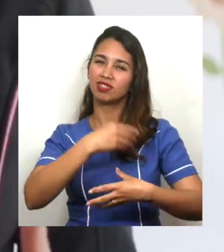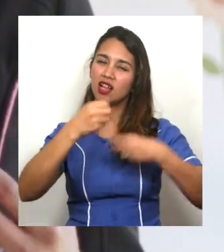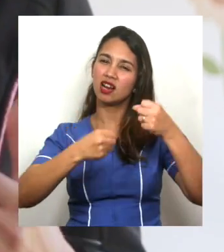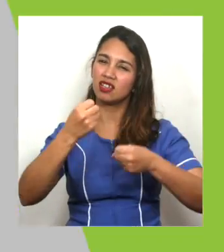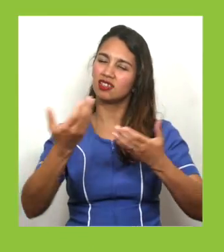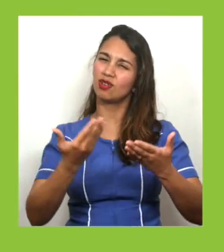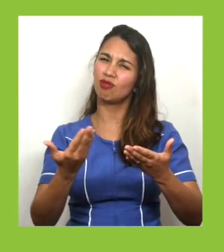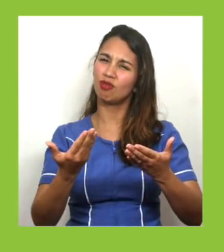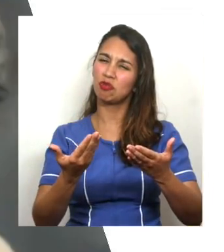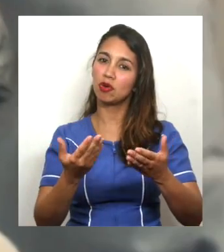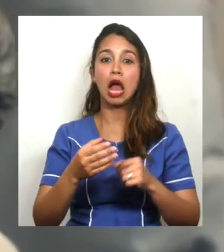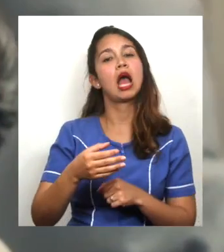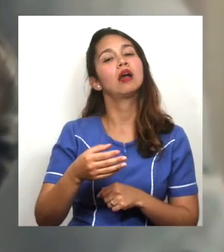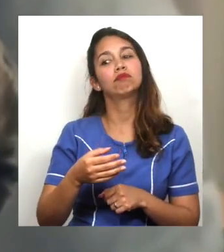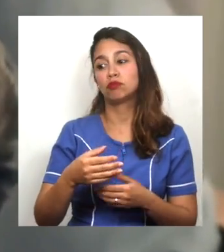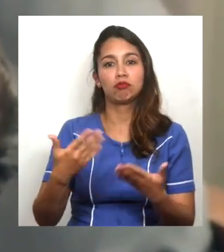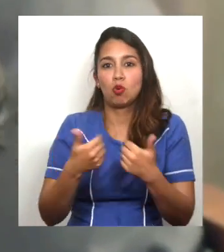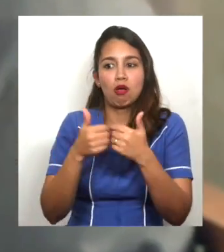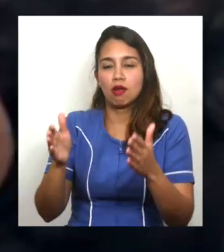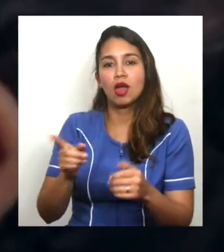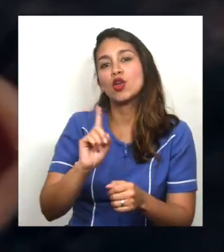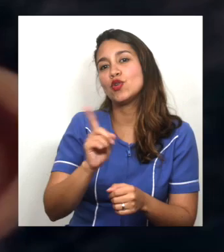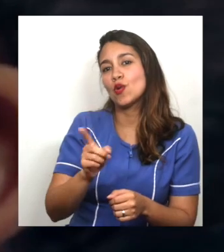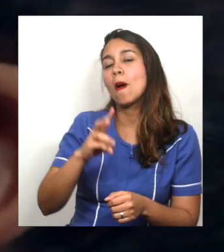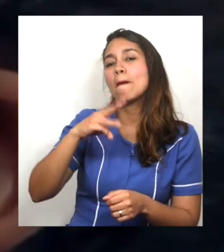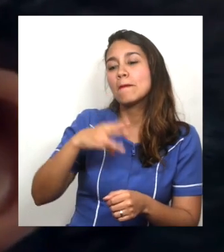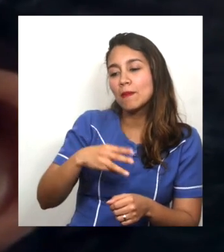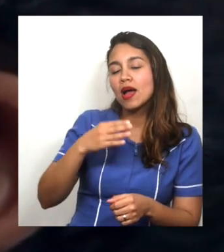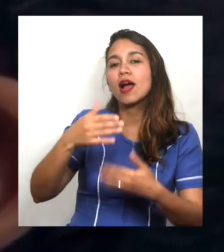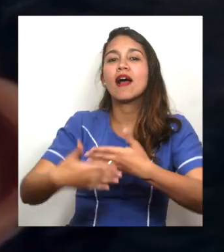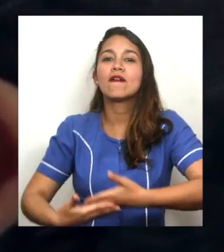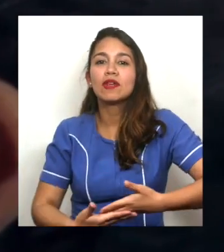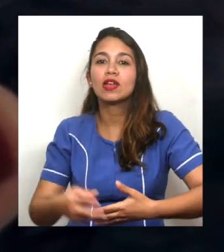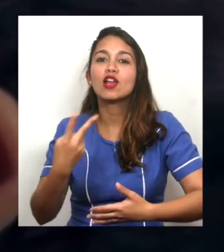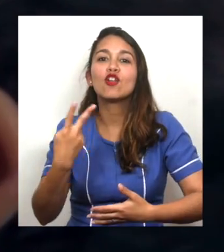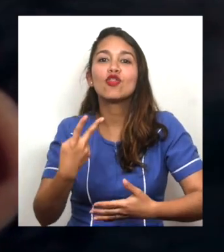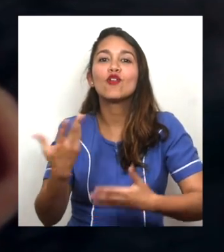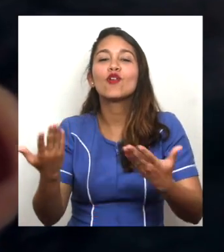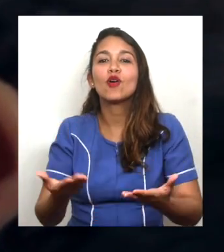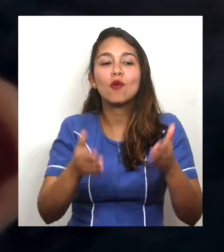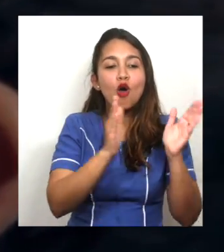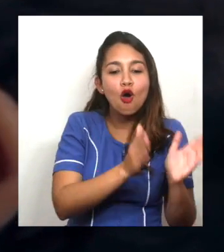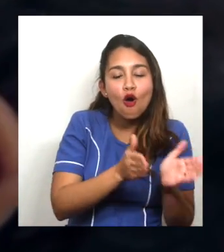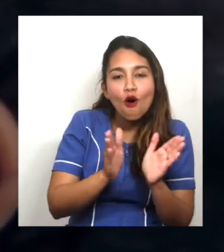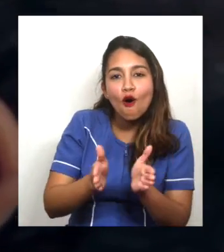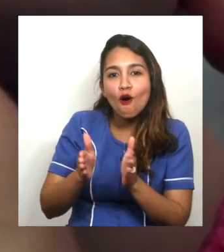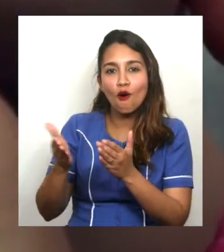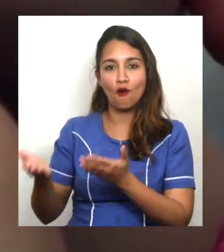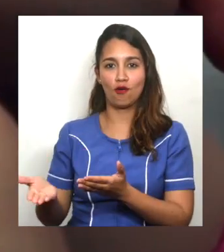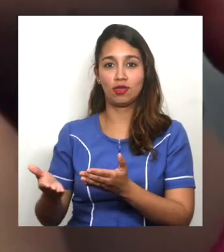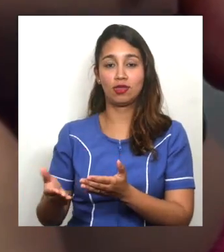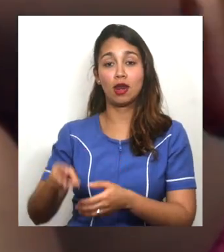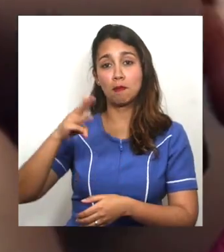amamantar necesitamos una posición tanto del bebé como de la madre que sea alineado. El bebé requiere tener un